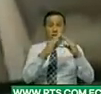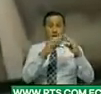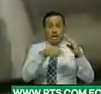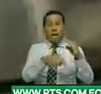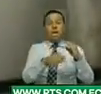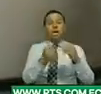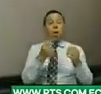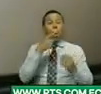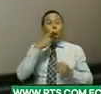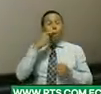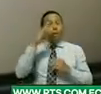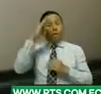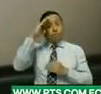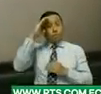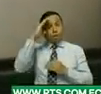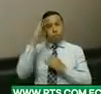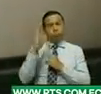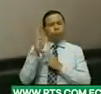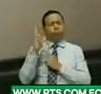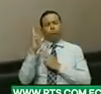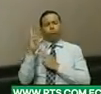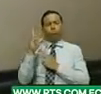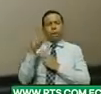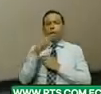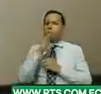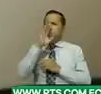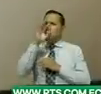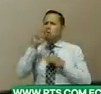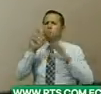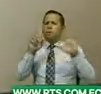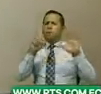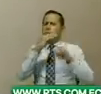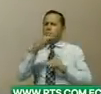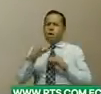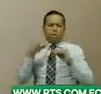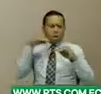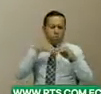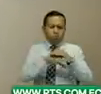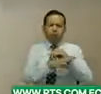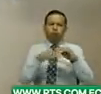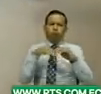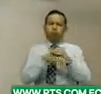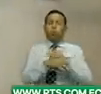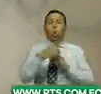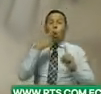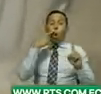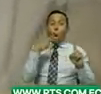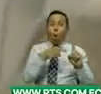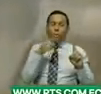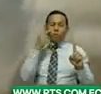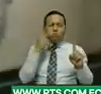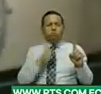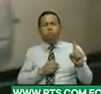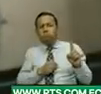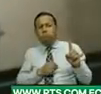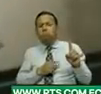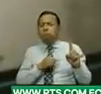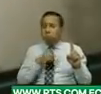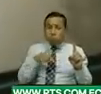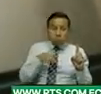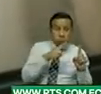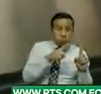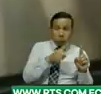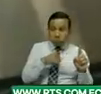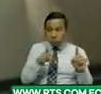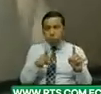días desde las 6:30 de la mañana. Debido a que se trata de una indagación previa, el Ministerio Público